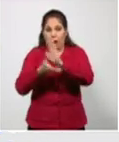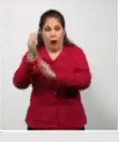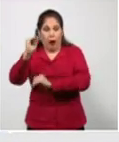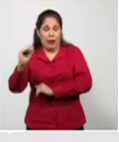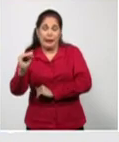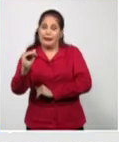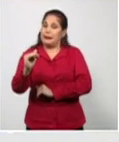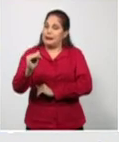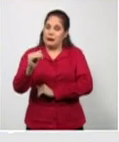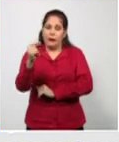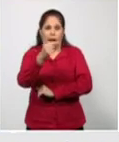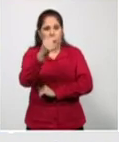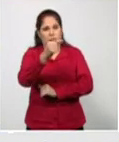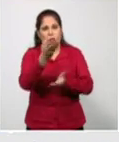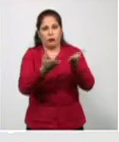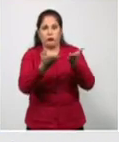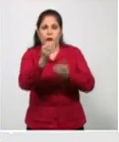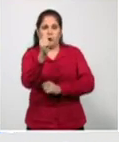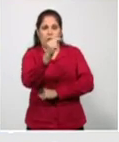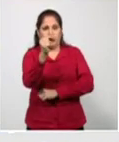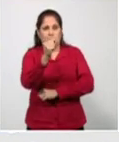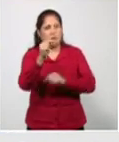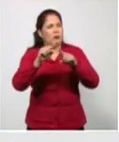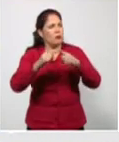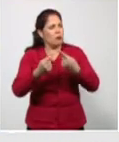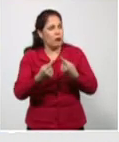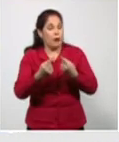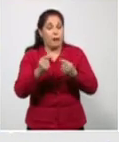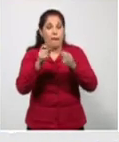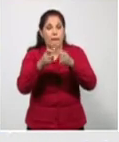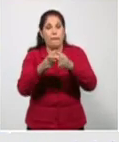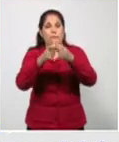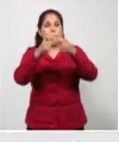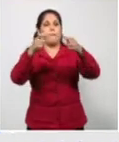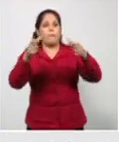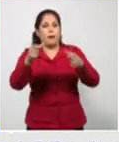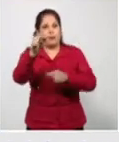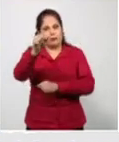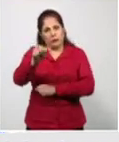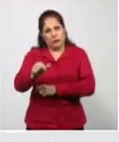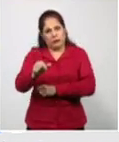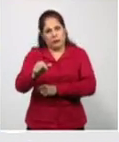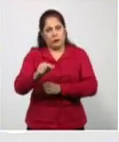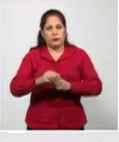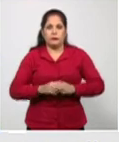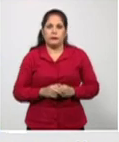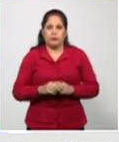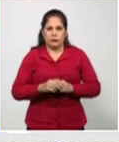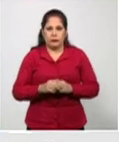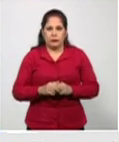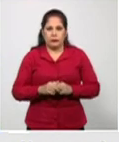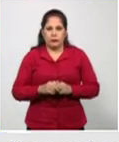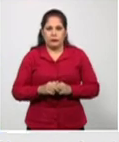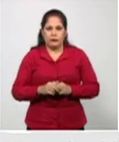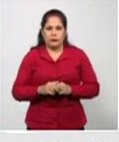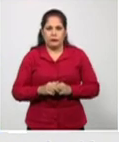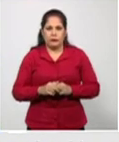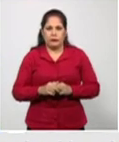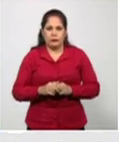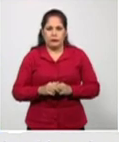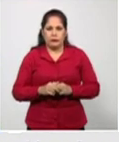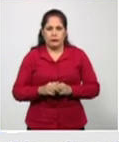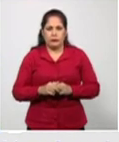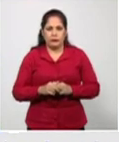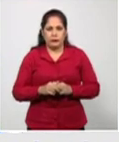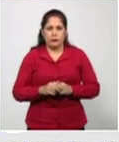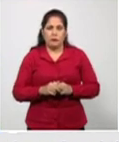balance negativo, que lo que hace es incrementar todavía más el número de casos activos